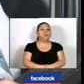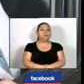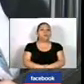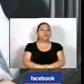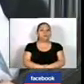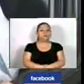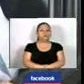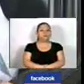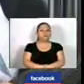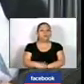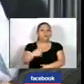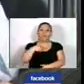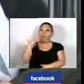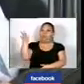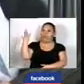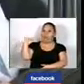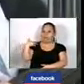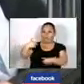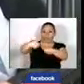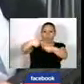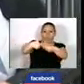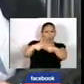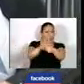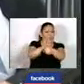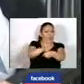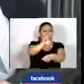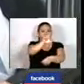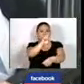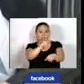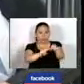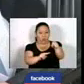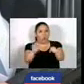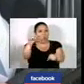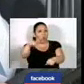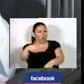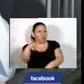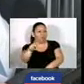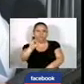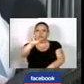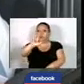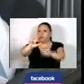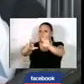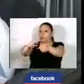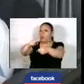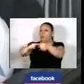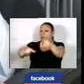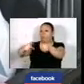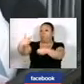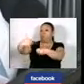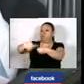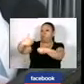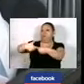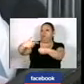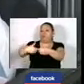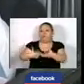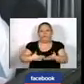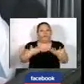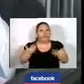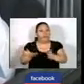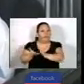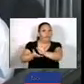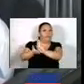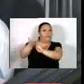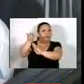Antes yo fuleaba con 30 y ahora estoy fuleando con 35, casi 38. Entonces, todo esto se incrementa